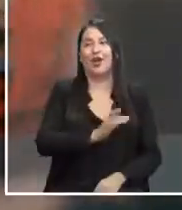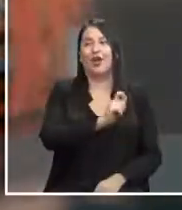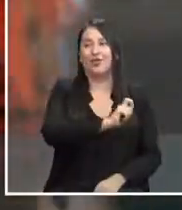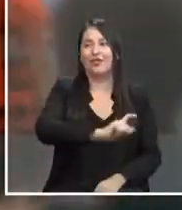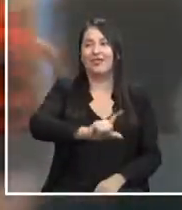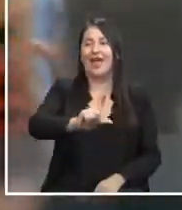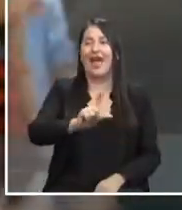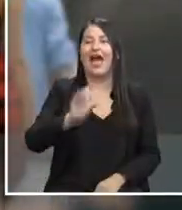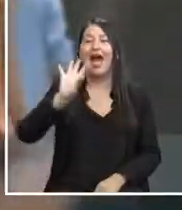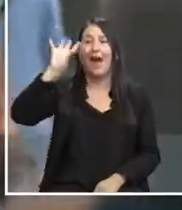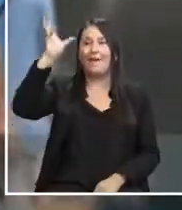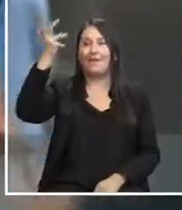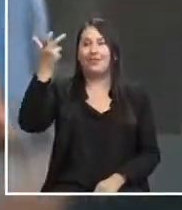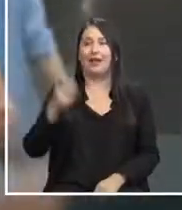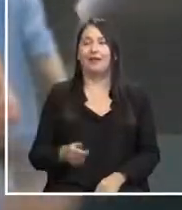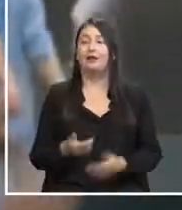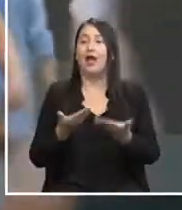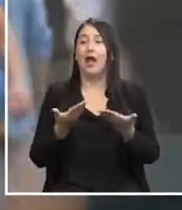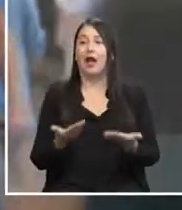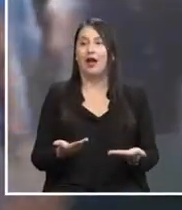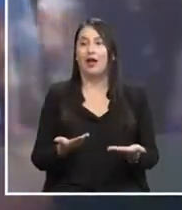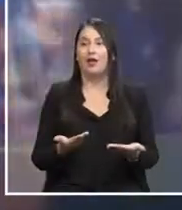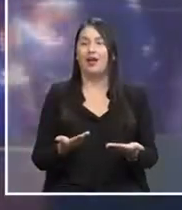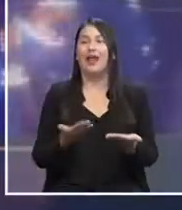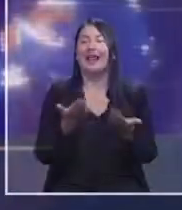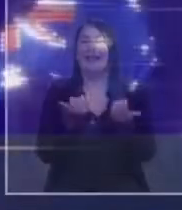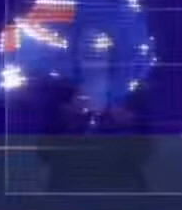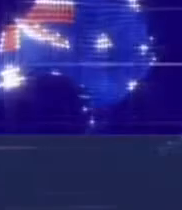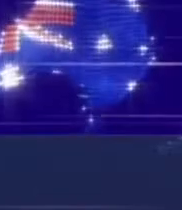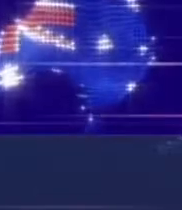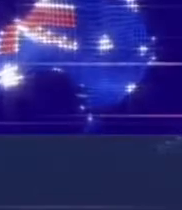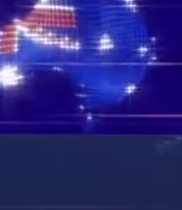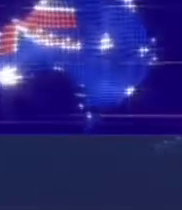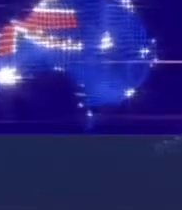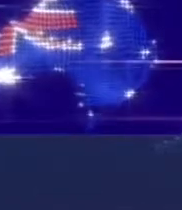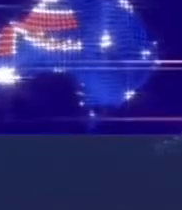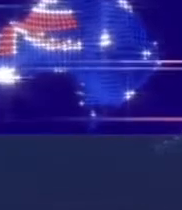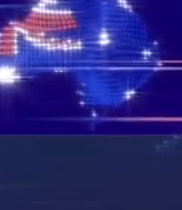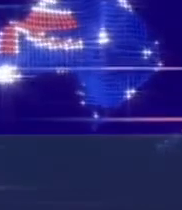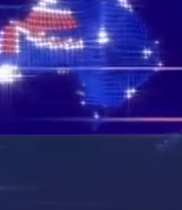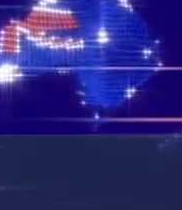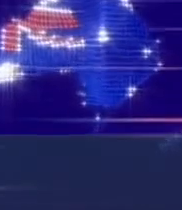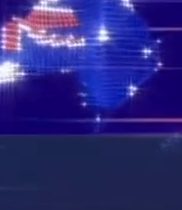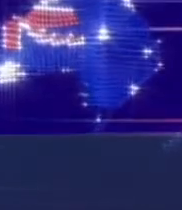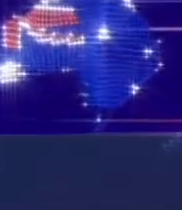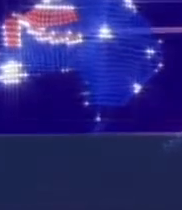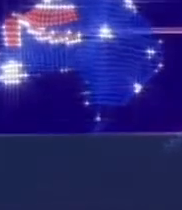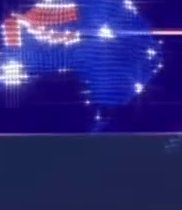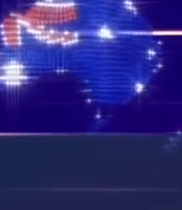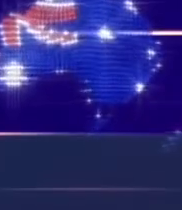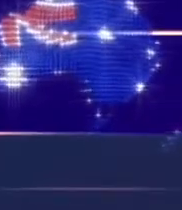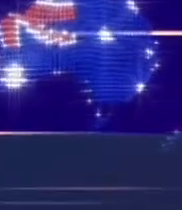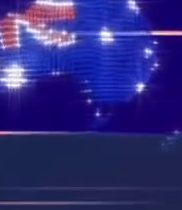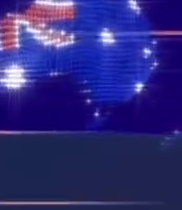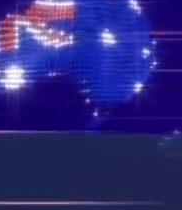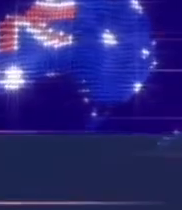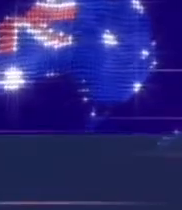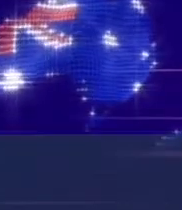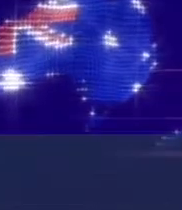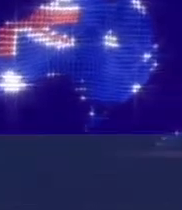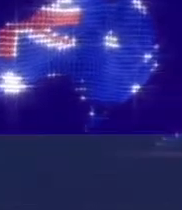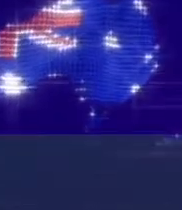ambiental. Ahora pasemos a la necesidad de planes de acción, caminos, estrategias nacionales y locales